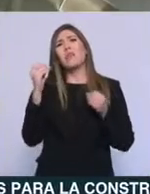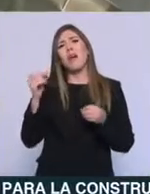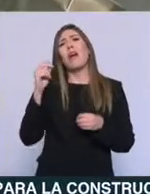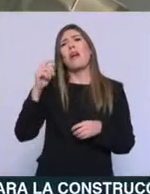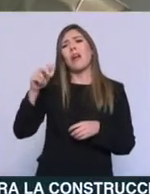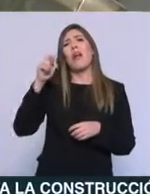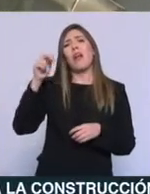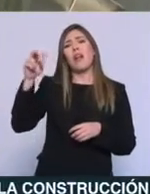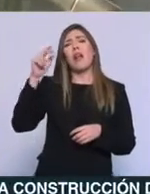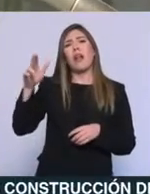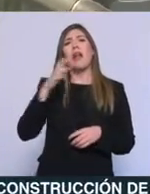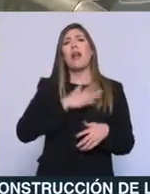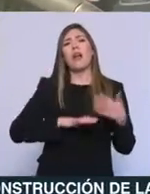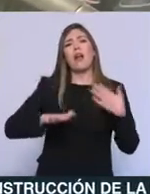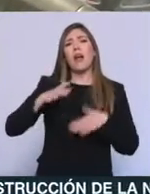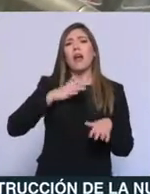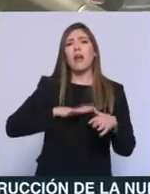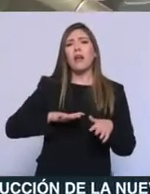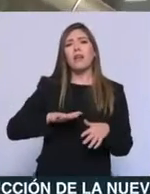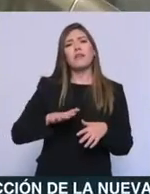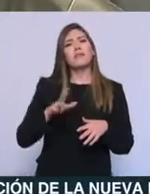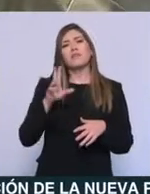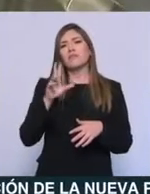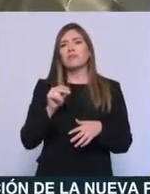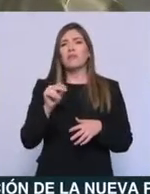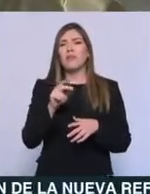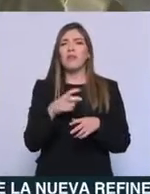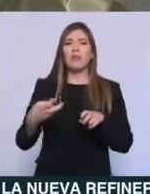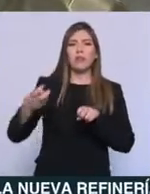subirlas. No sé qué día fui y todas estaban